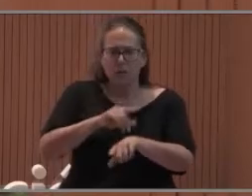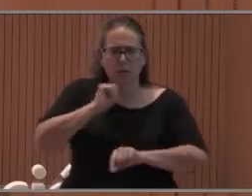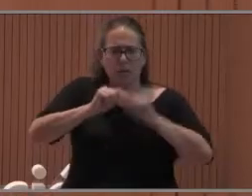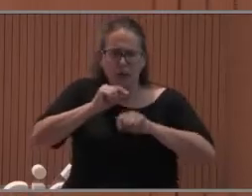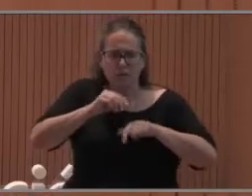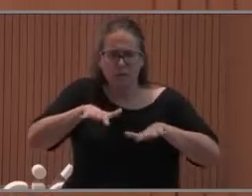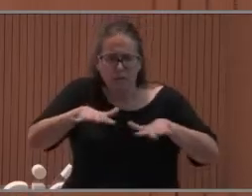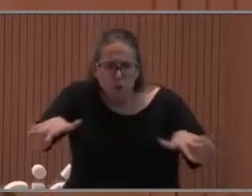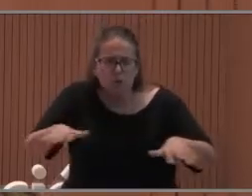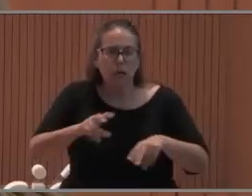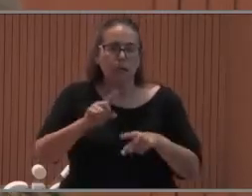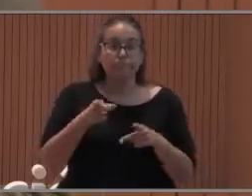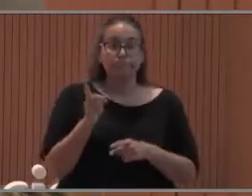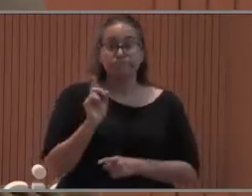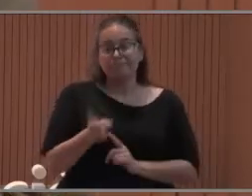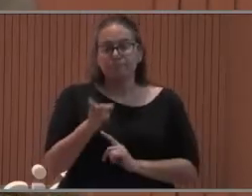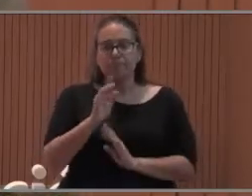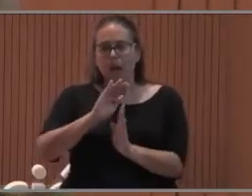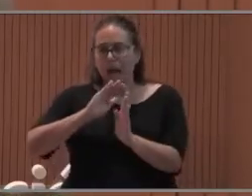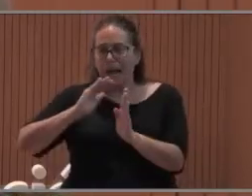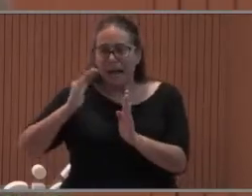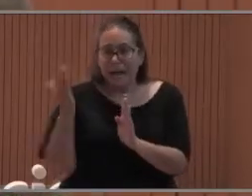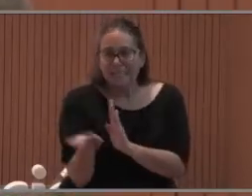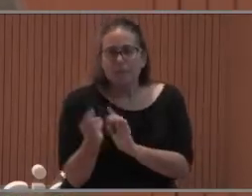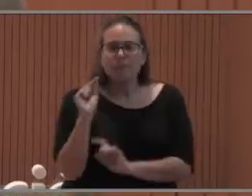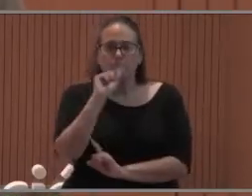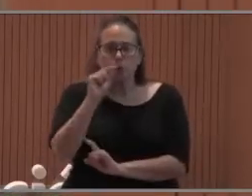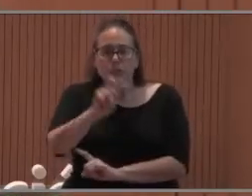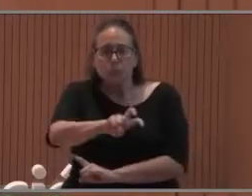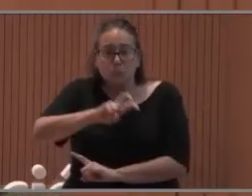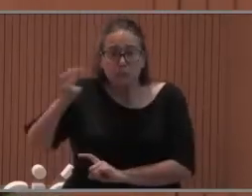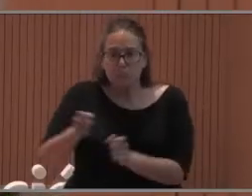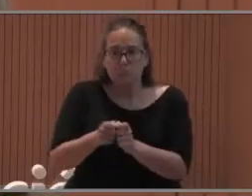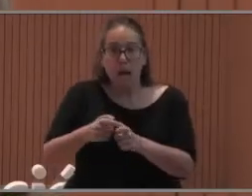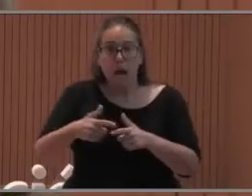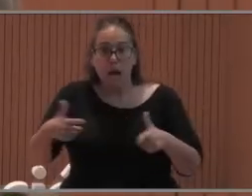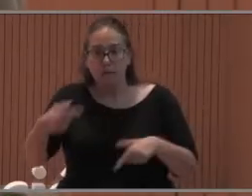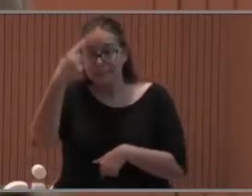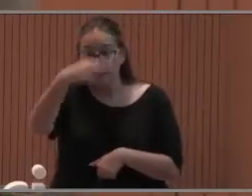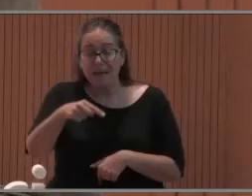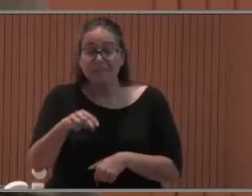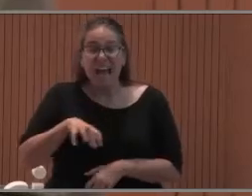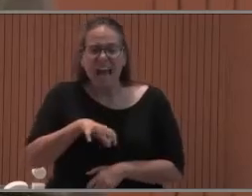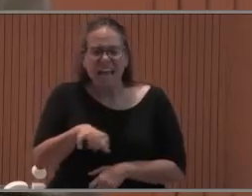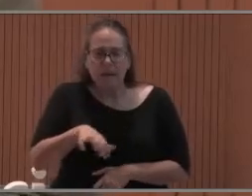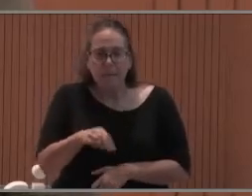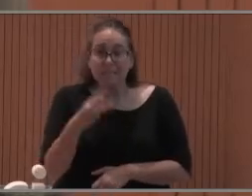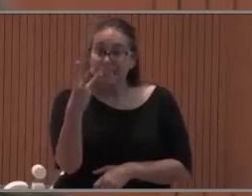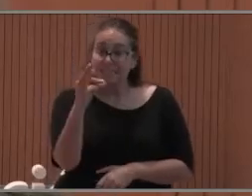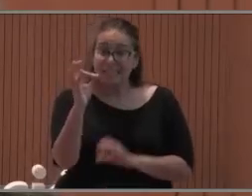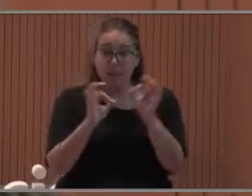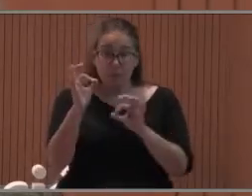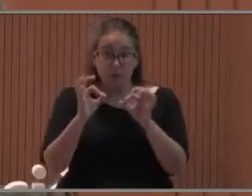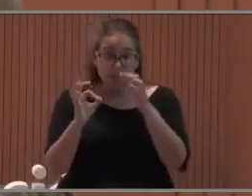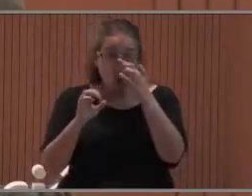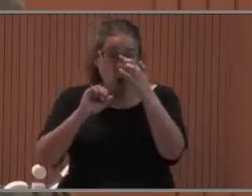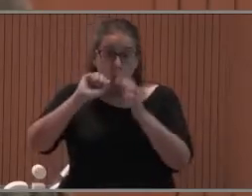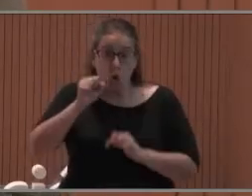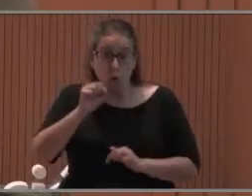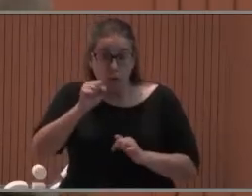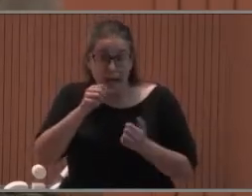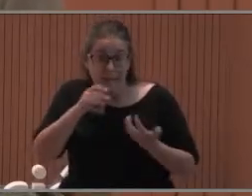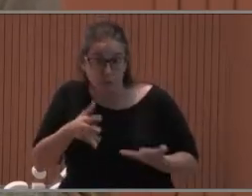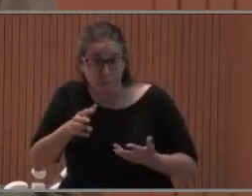enfermedades transmitidas por vectores. Que sepáis que el 30% de las garrapatas de los conejos que están circulando ahora